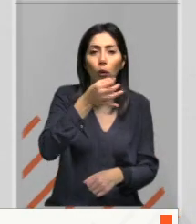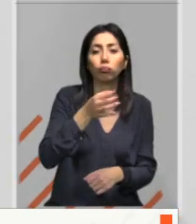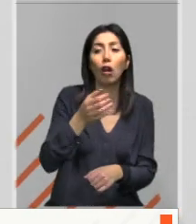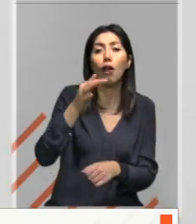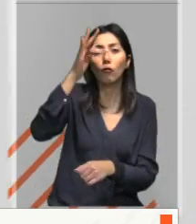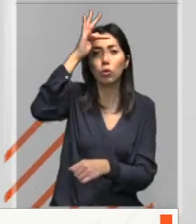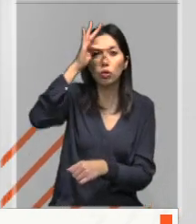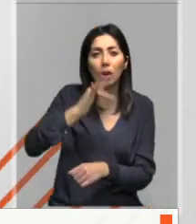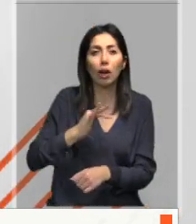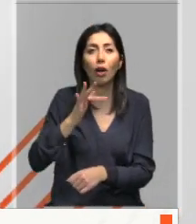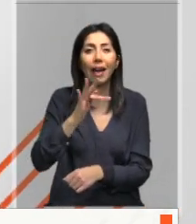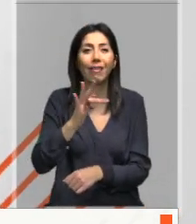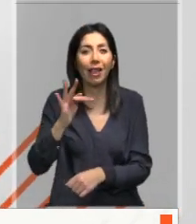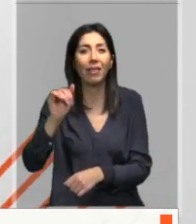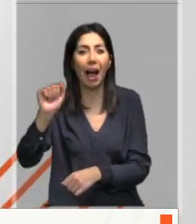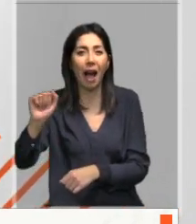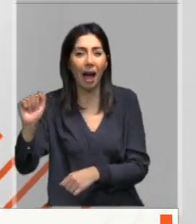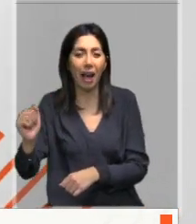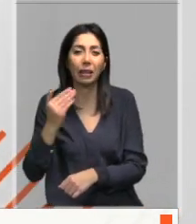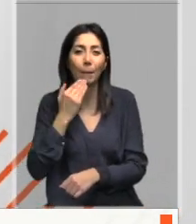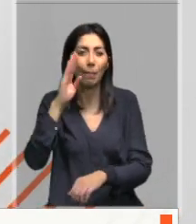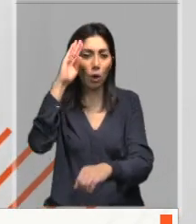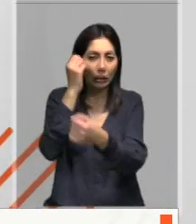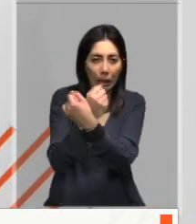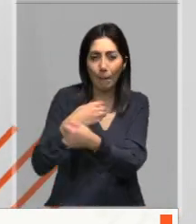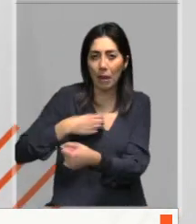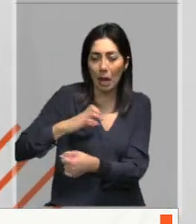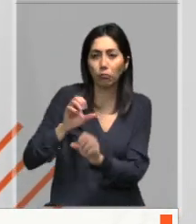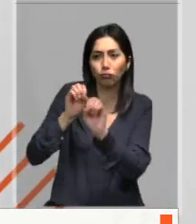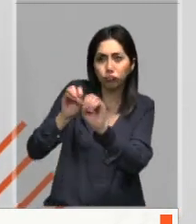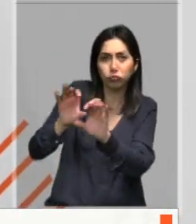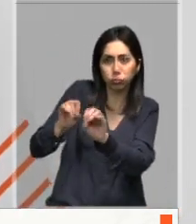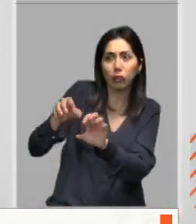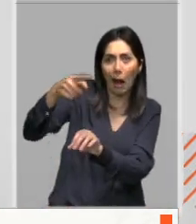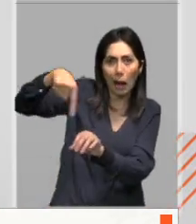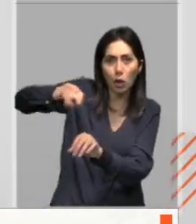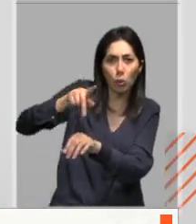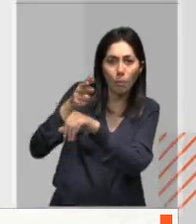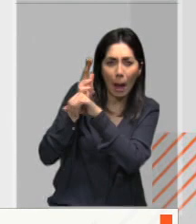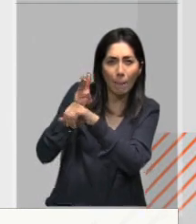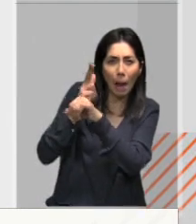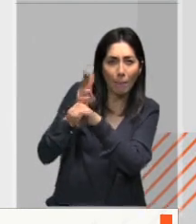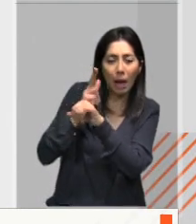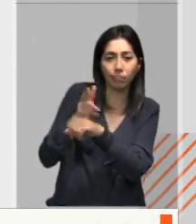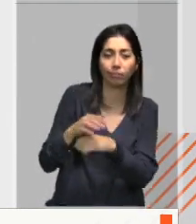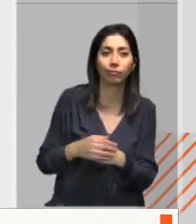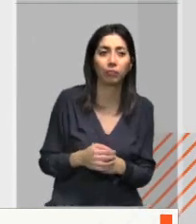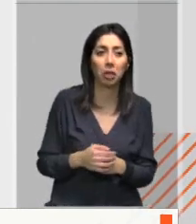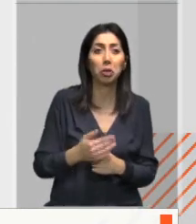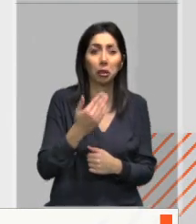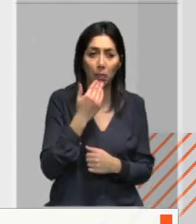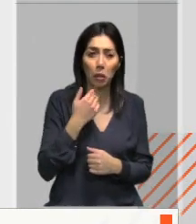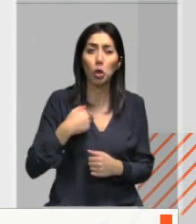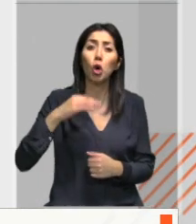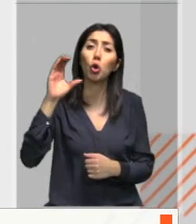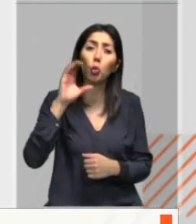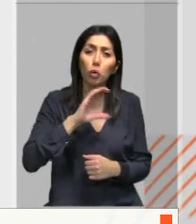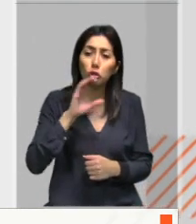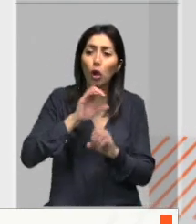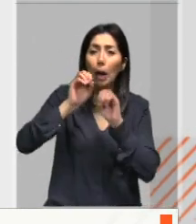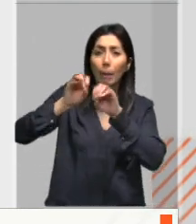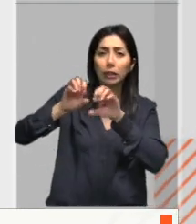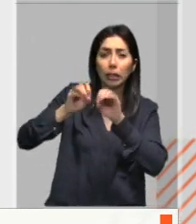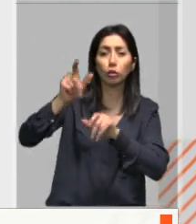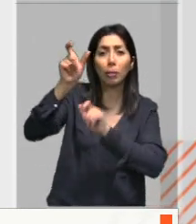las Fuerzas Armadas y de Orden en su club de tiro ilegal. También realizó cursos de capacitación a funcionarios de las